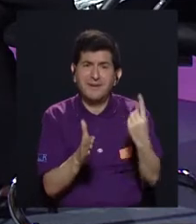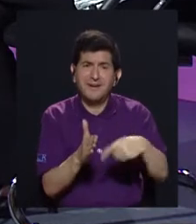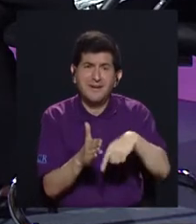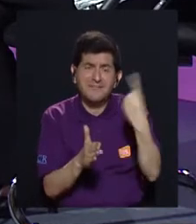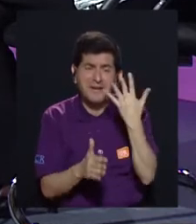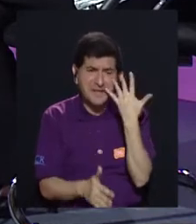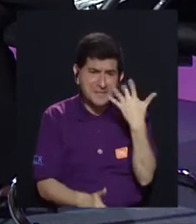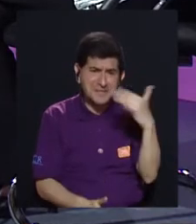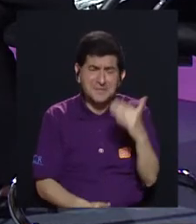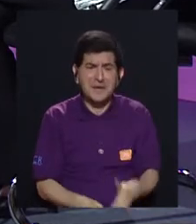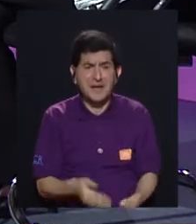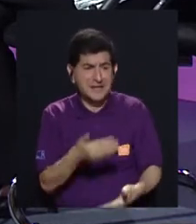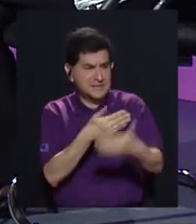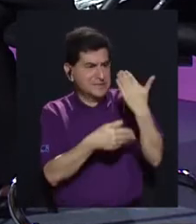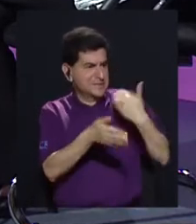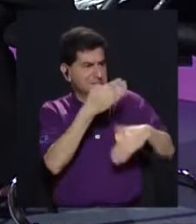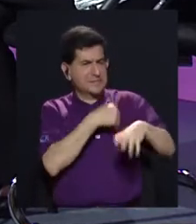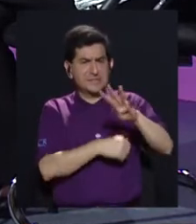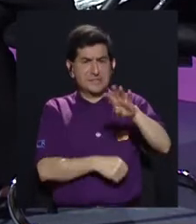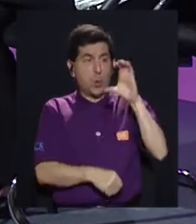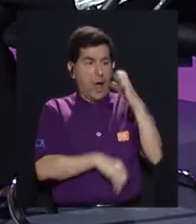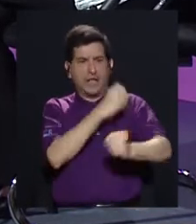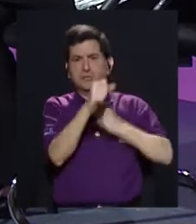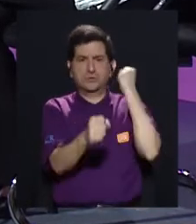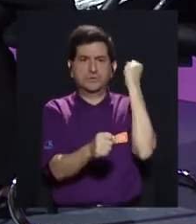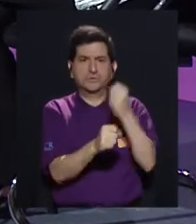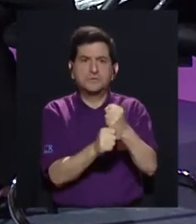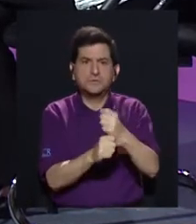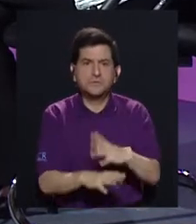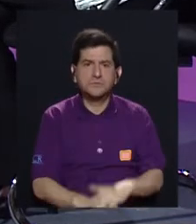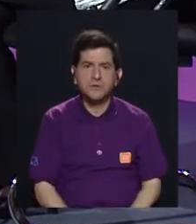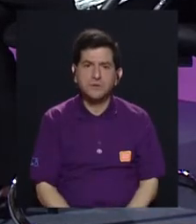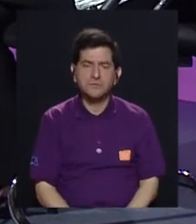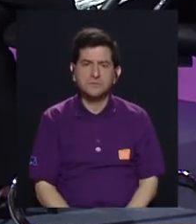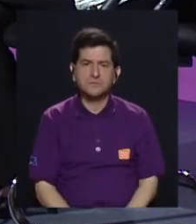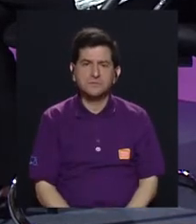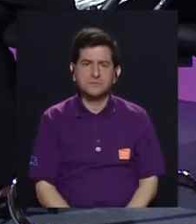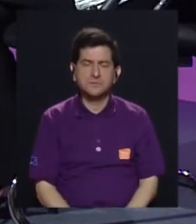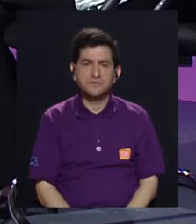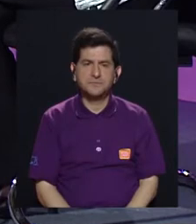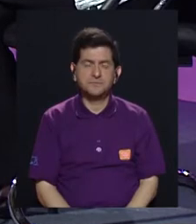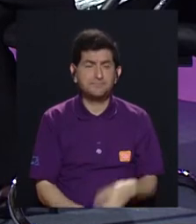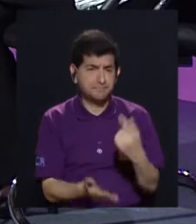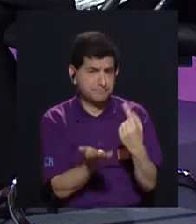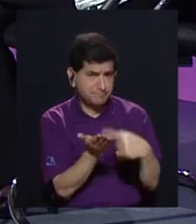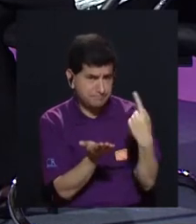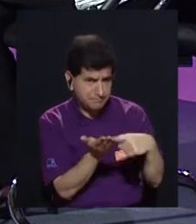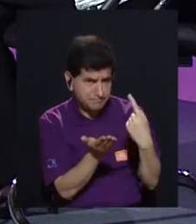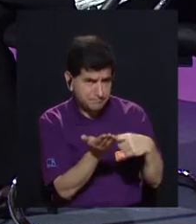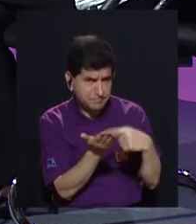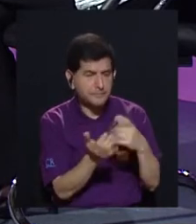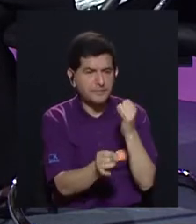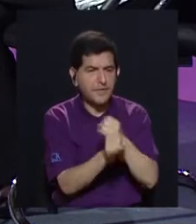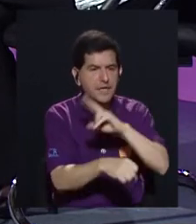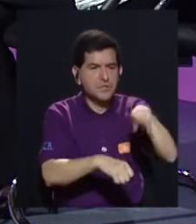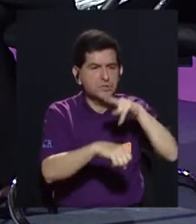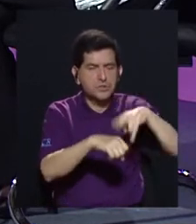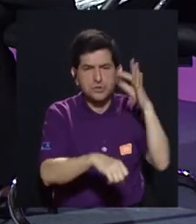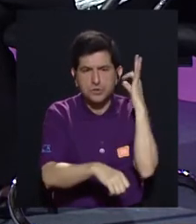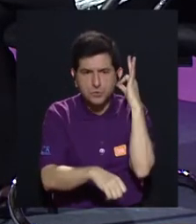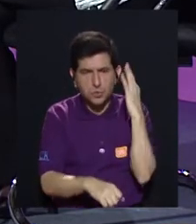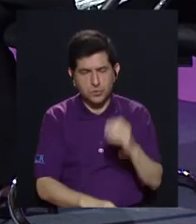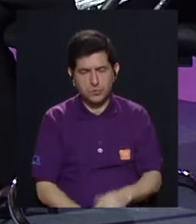pareciera que nos devolvimos 400 años y quiero decir que las discusiones sobre instituto nacional de las mujeres